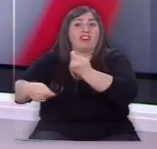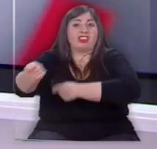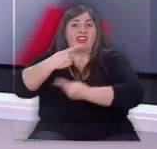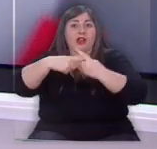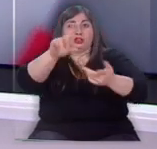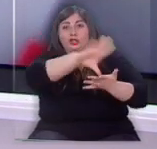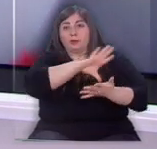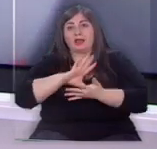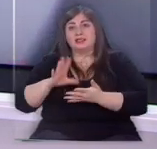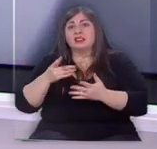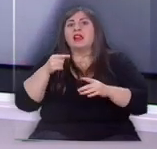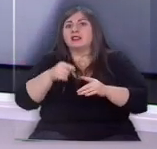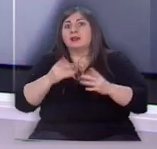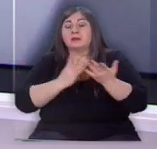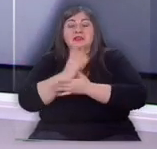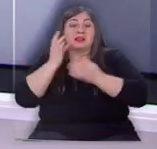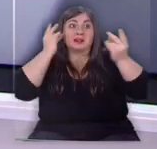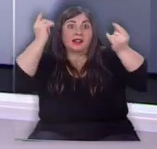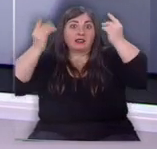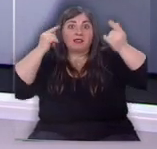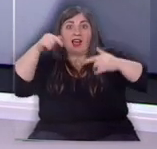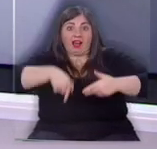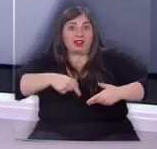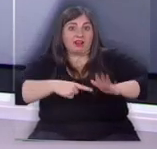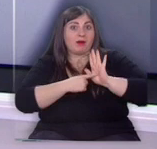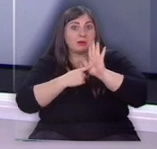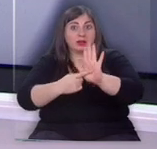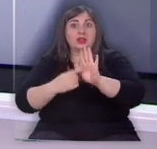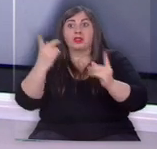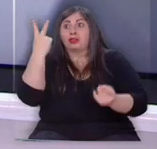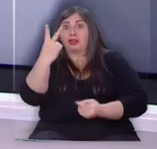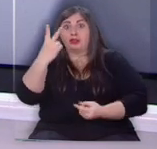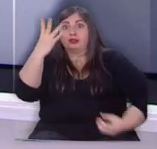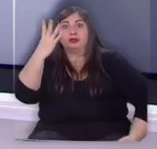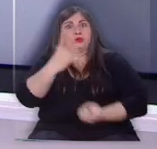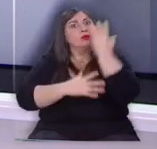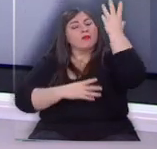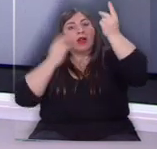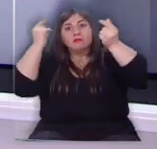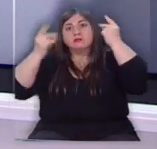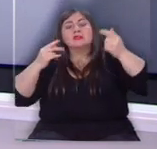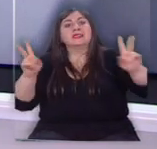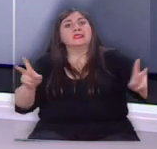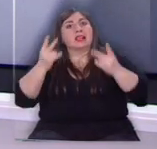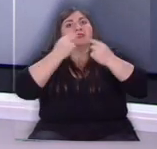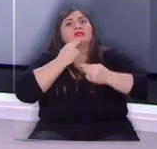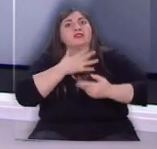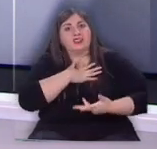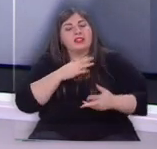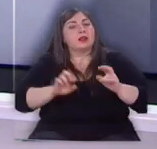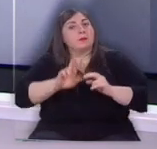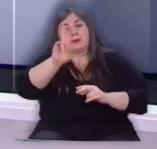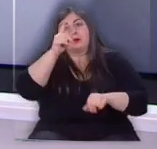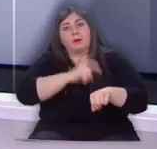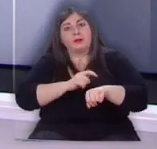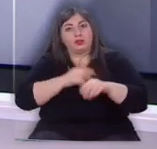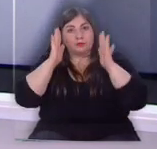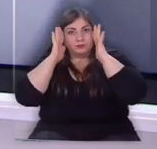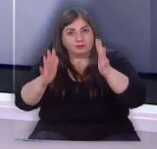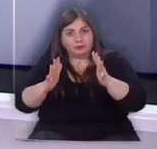estamos al borde de la crisis, surge la creatividad. Acá le vamos a mostrar dos innovaciones que podrían salvar muchas vidas en el peor momento. Presta